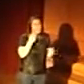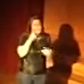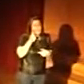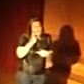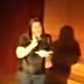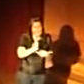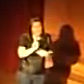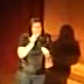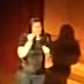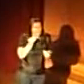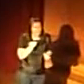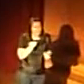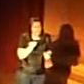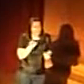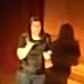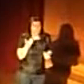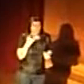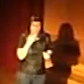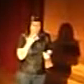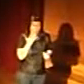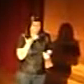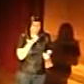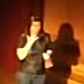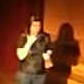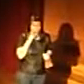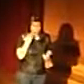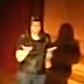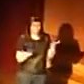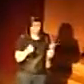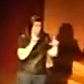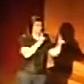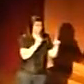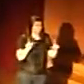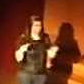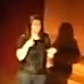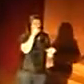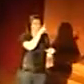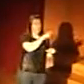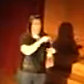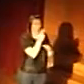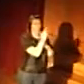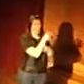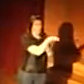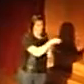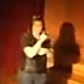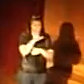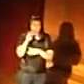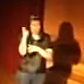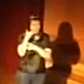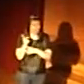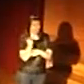eh cuando lo eh comparamos con figuras pintadas por Pérez villamil la diferencia de